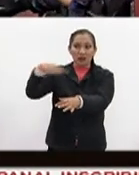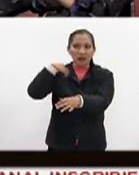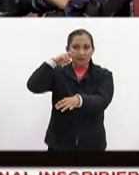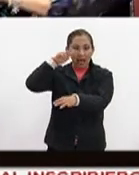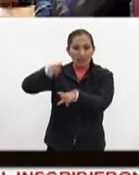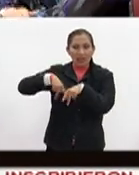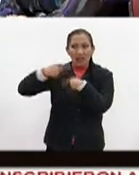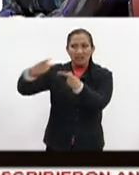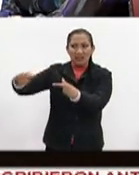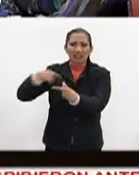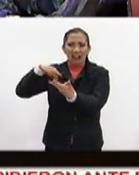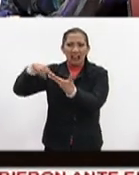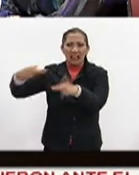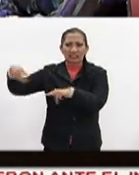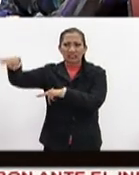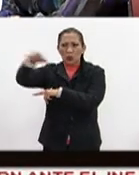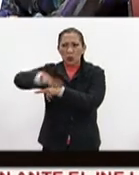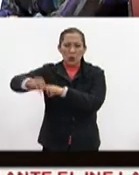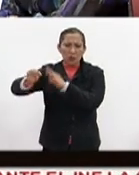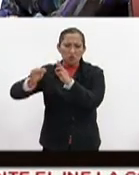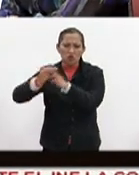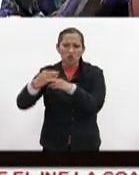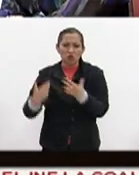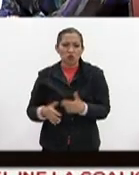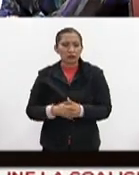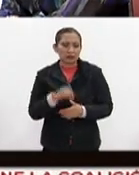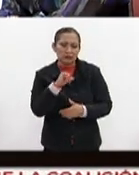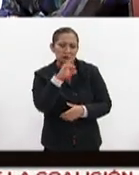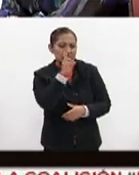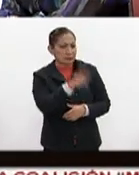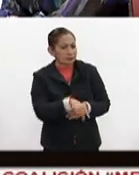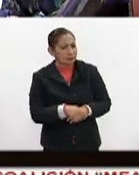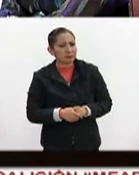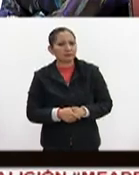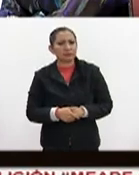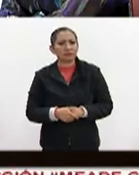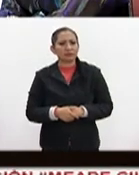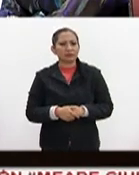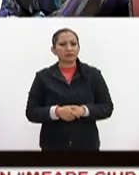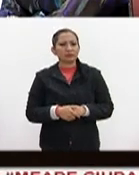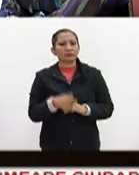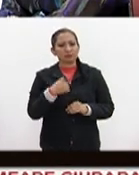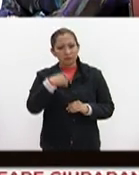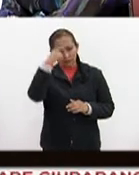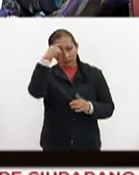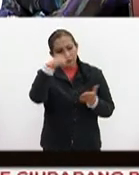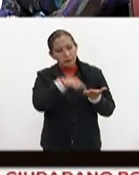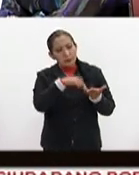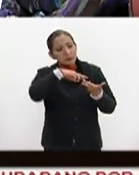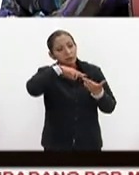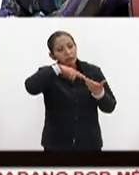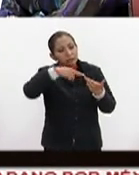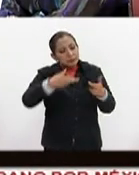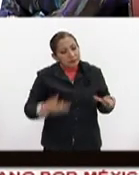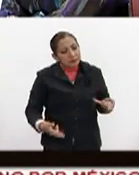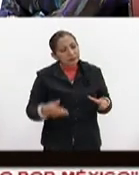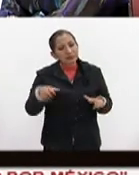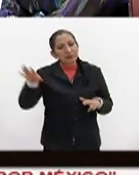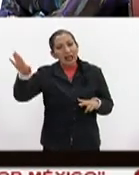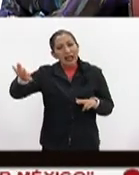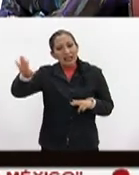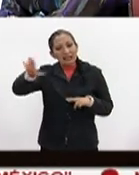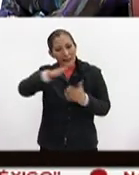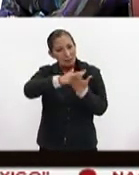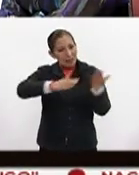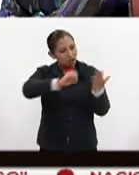endebles en esta parte del mundo. Sí, definitivamente. Creo que las relaciones dentro de